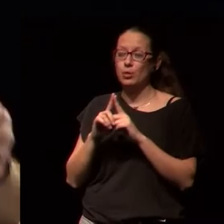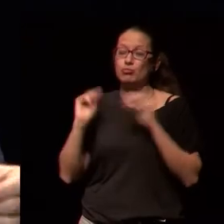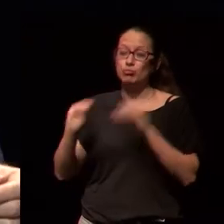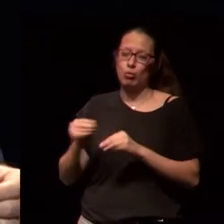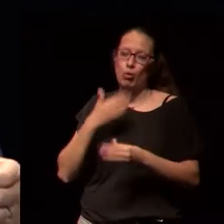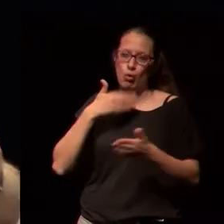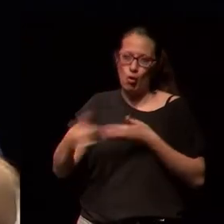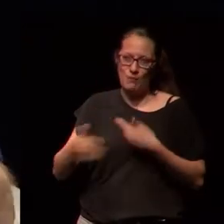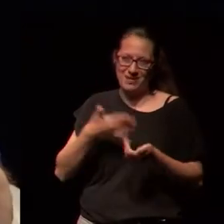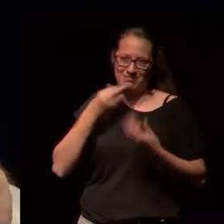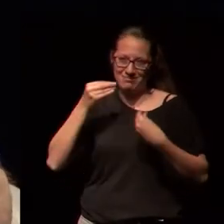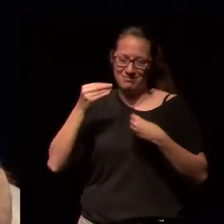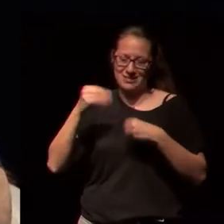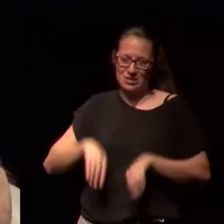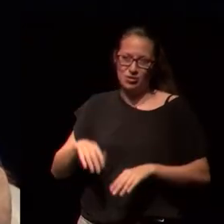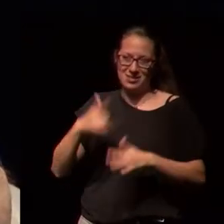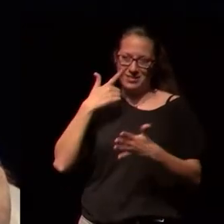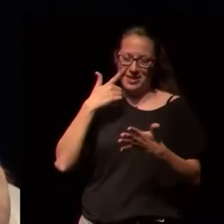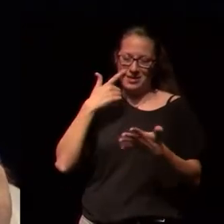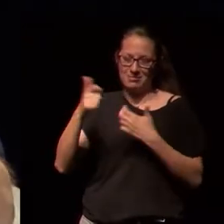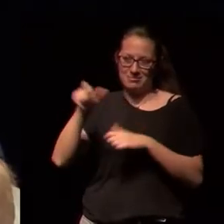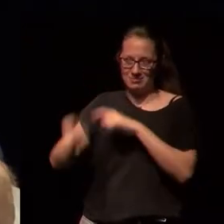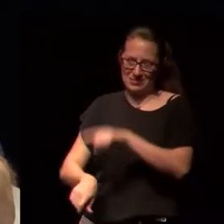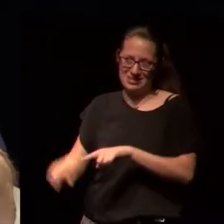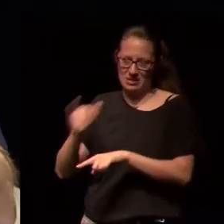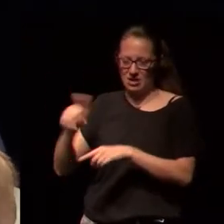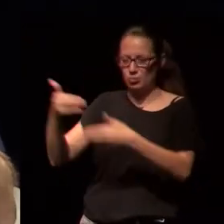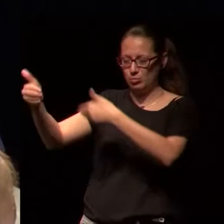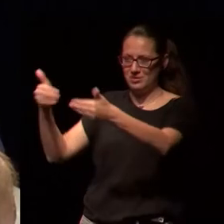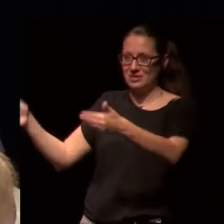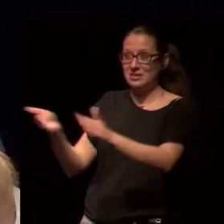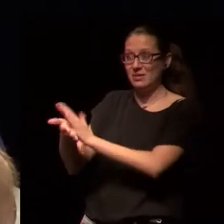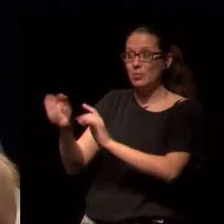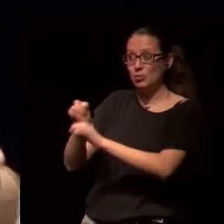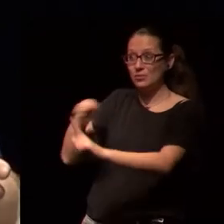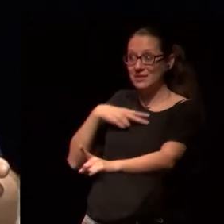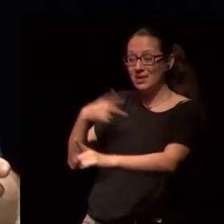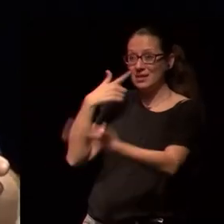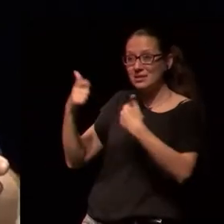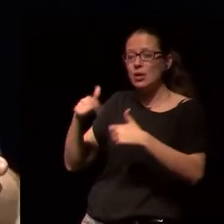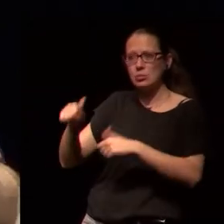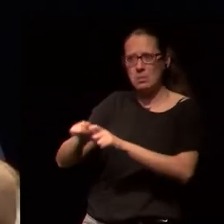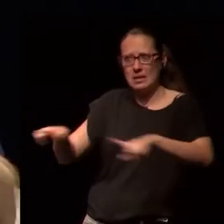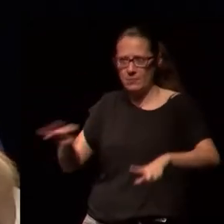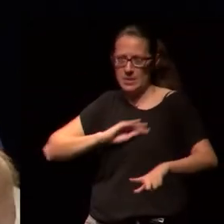Es decir, desde la perspectiva artística es una plataforma muy importante. Hay un libro